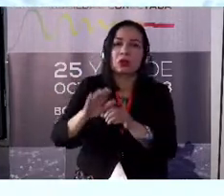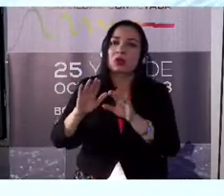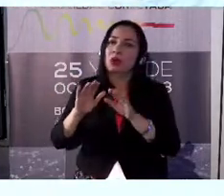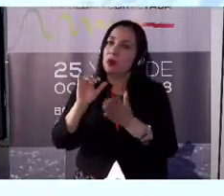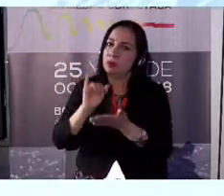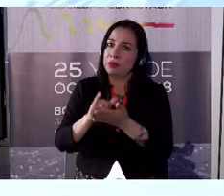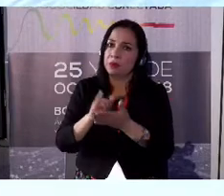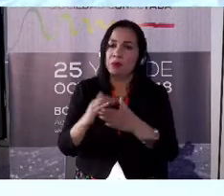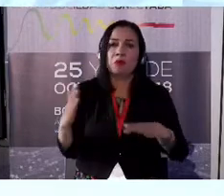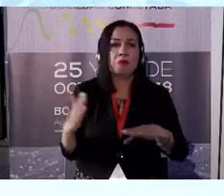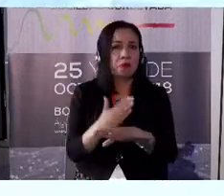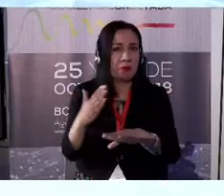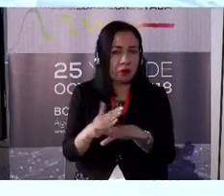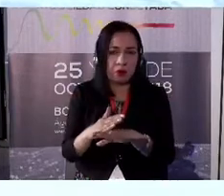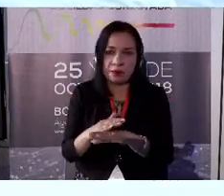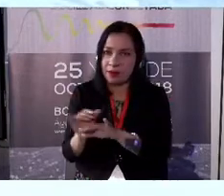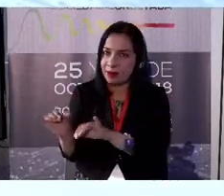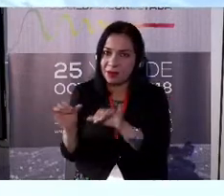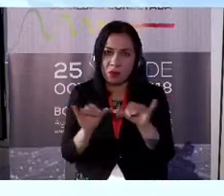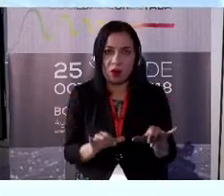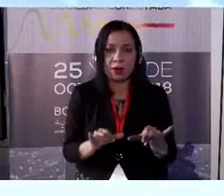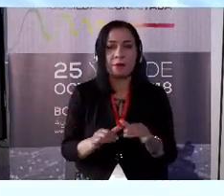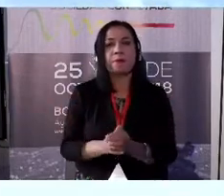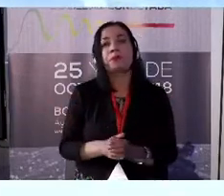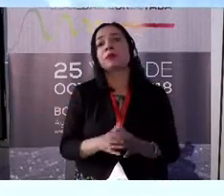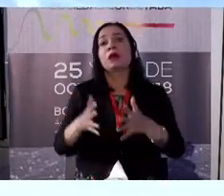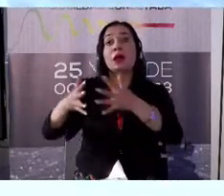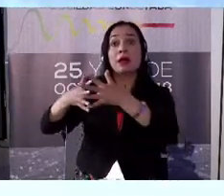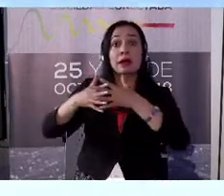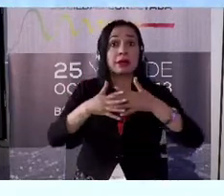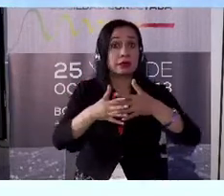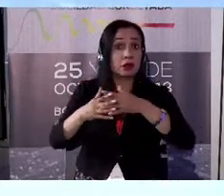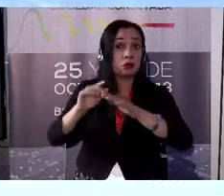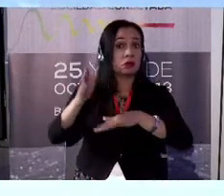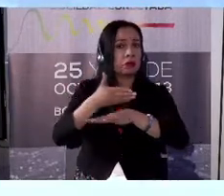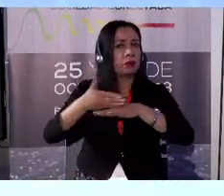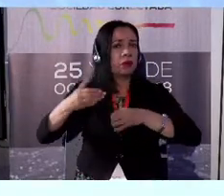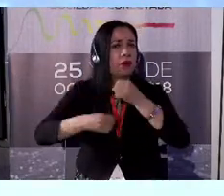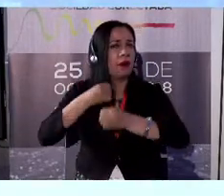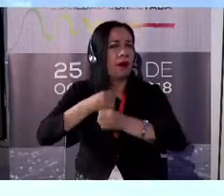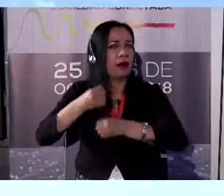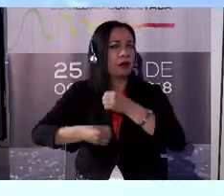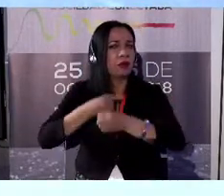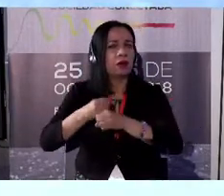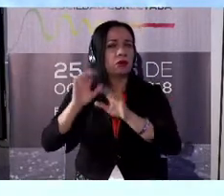Así que en Estados Unidos, unos años después,